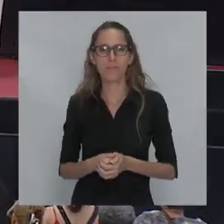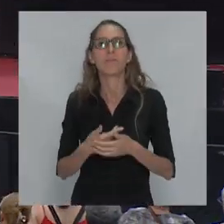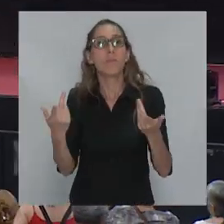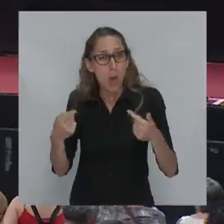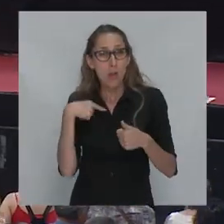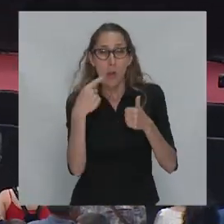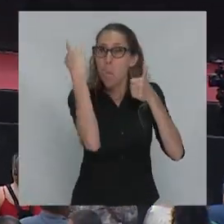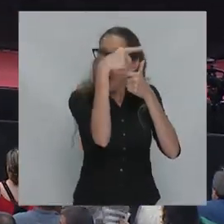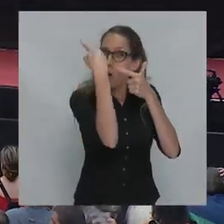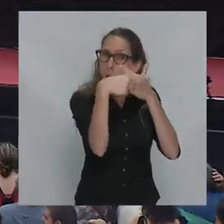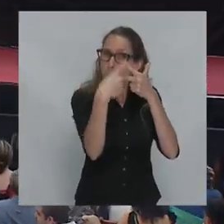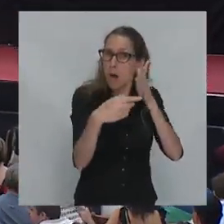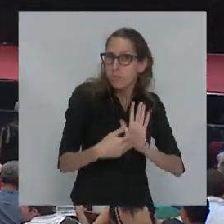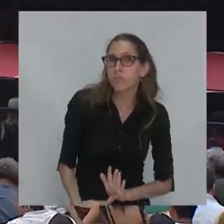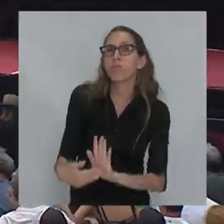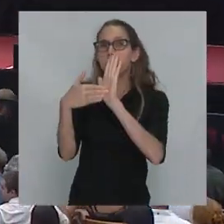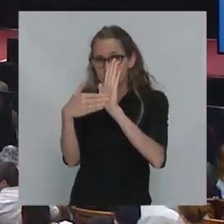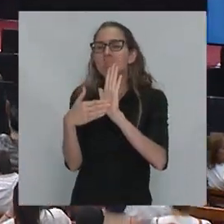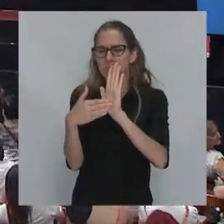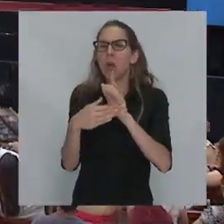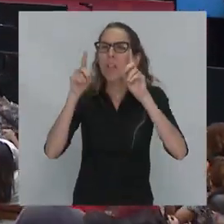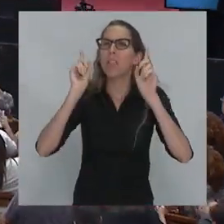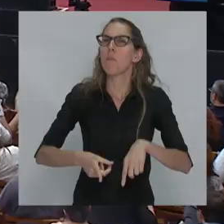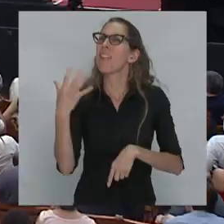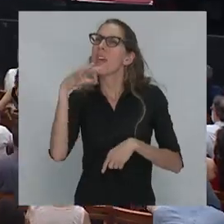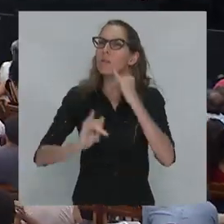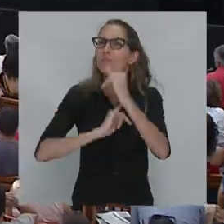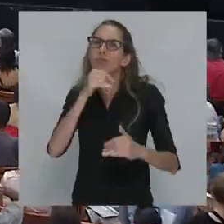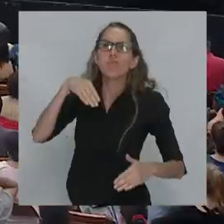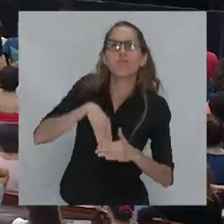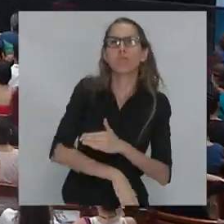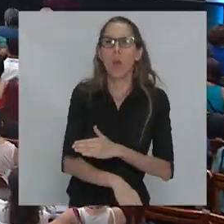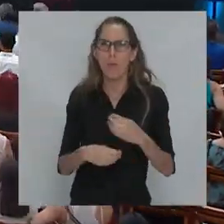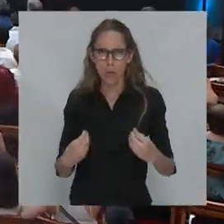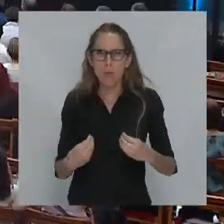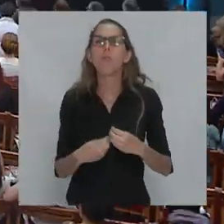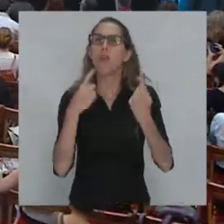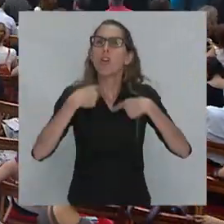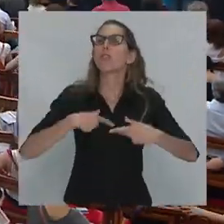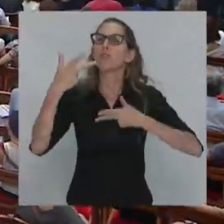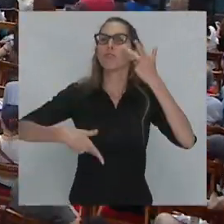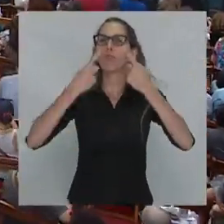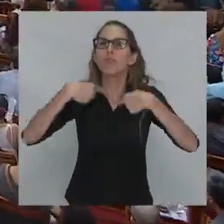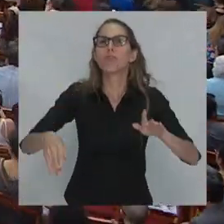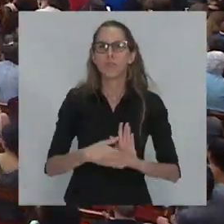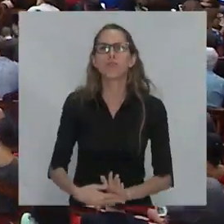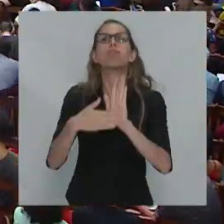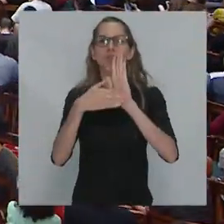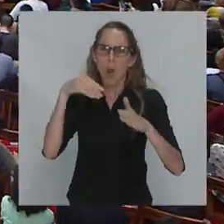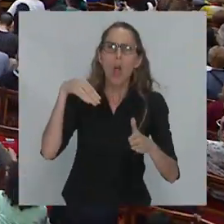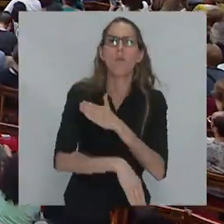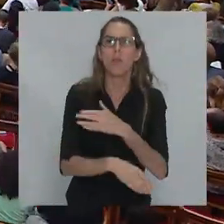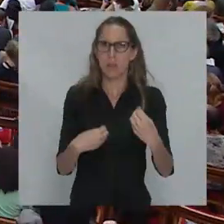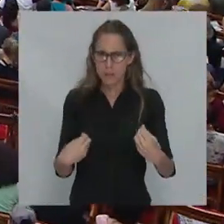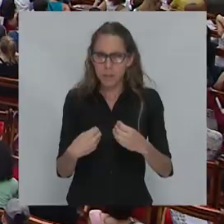todo esto, además de denunciar, tenemos la obligación de profundizar los principios que sostenemos, de volver a pensar